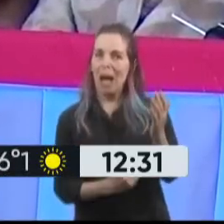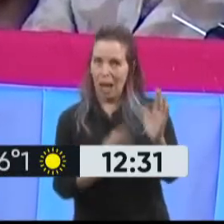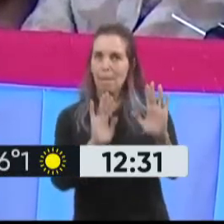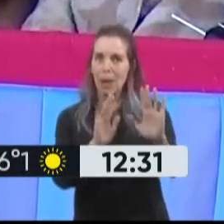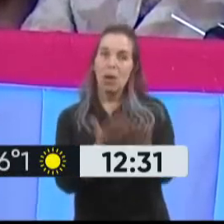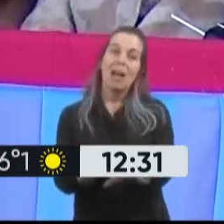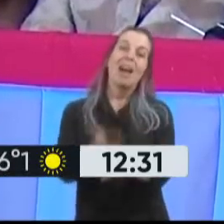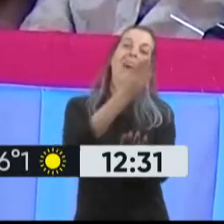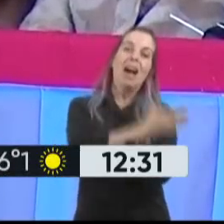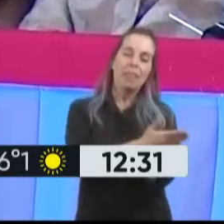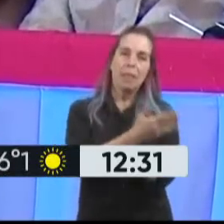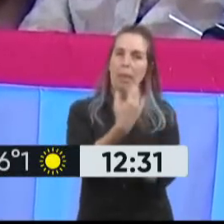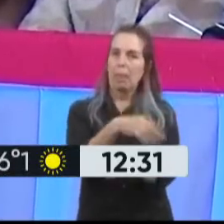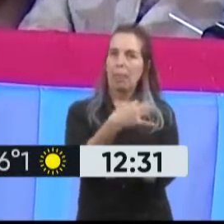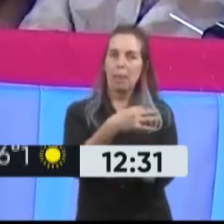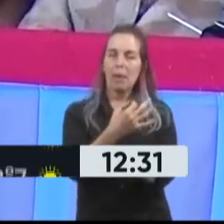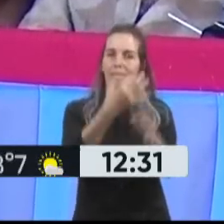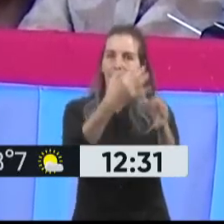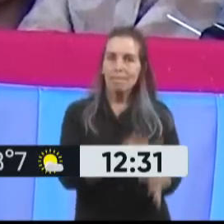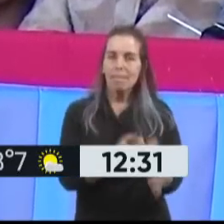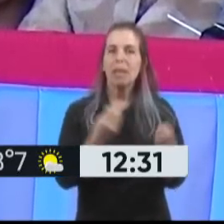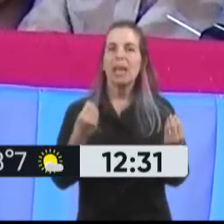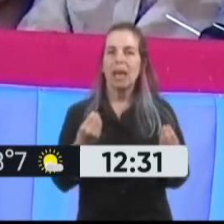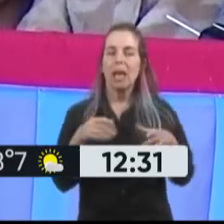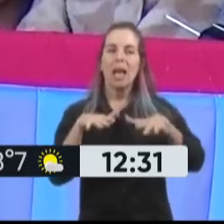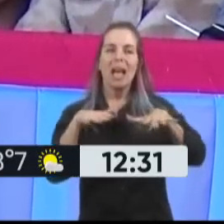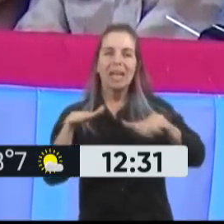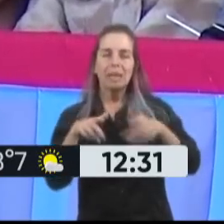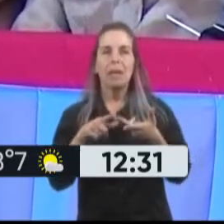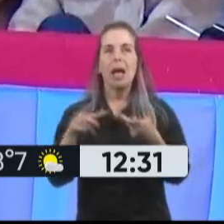antes tenía que lograr mejoras en la actividad